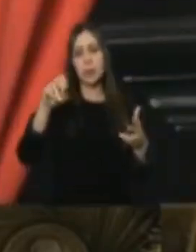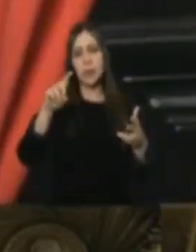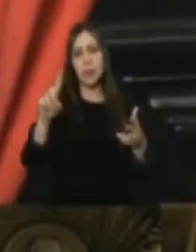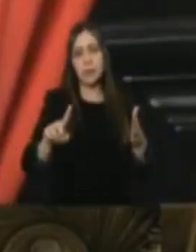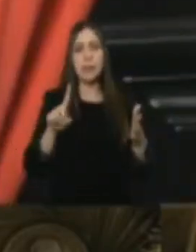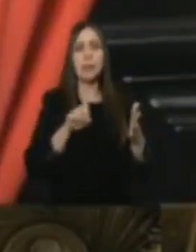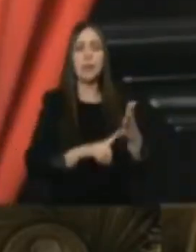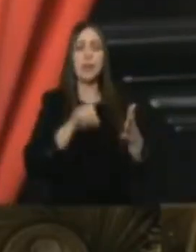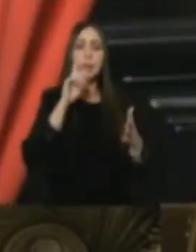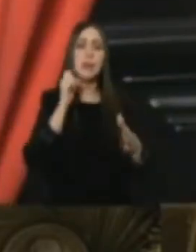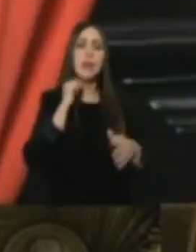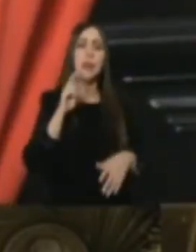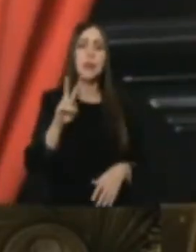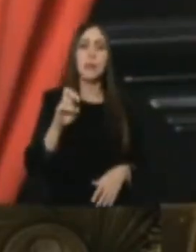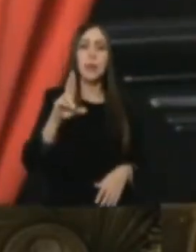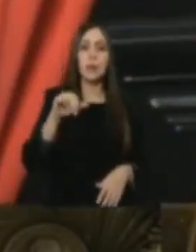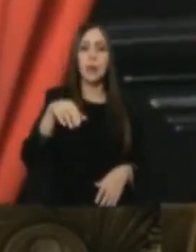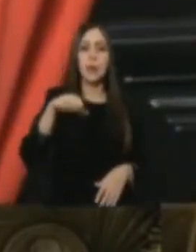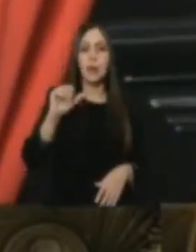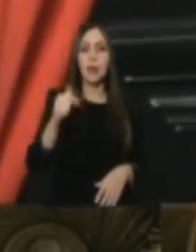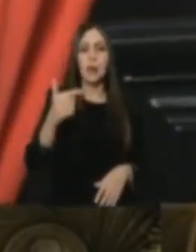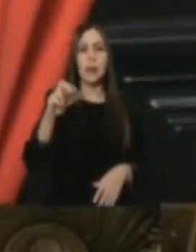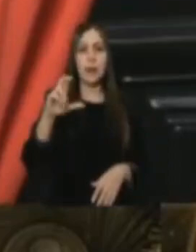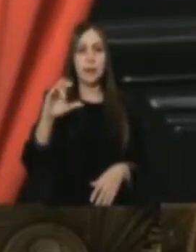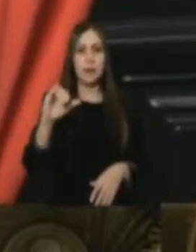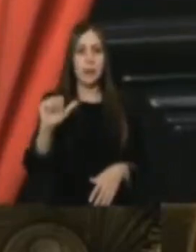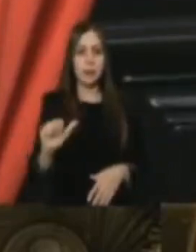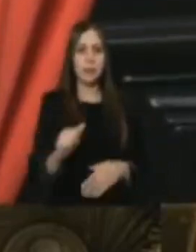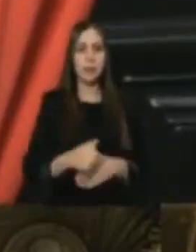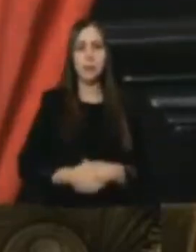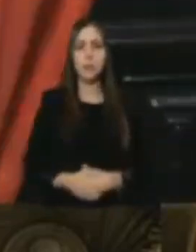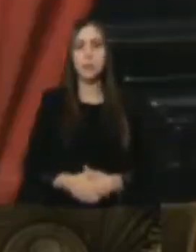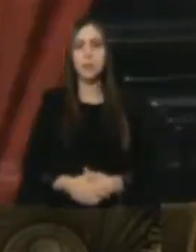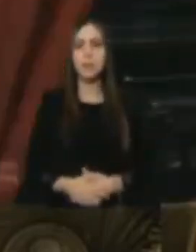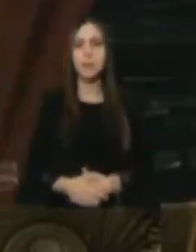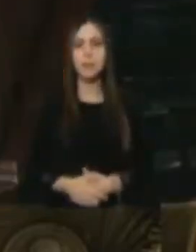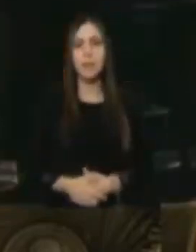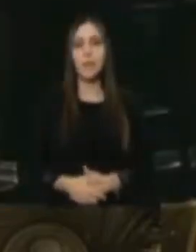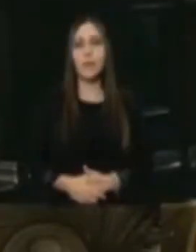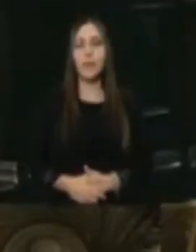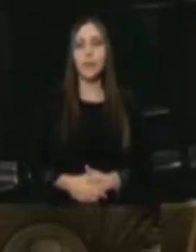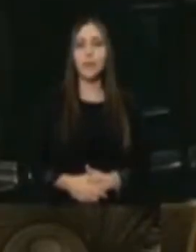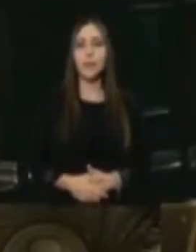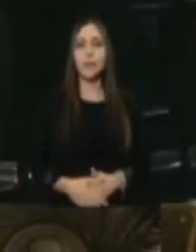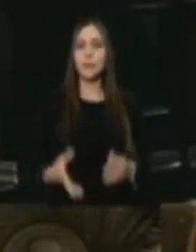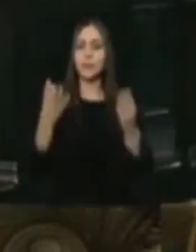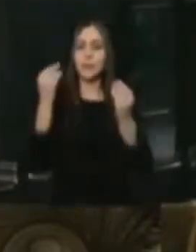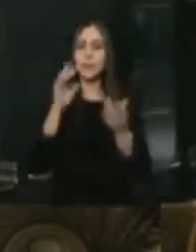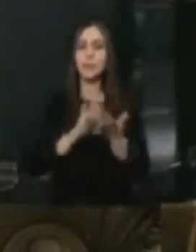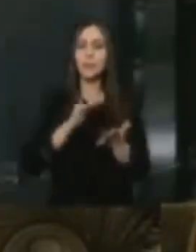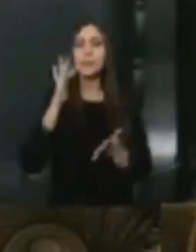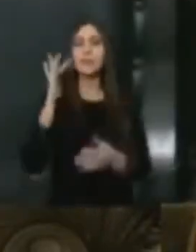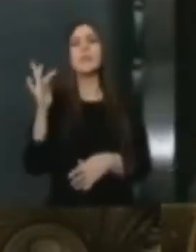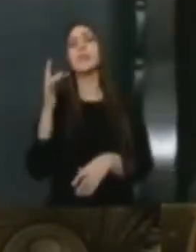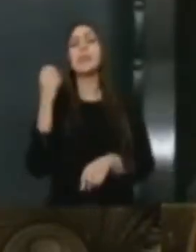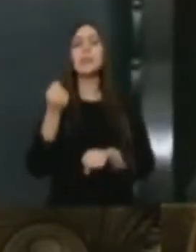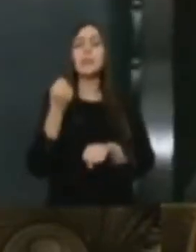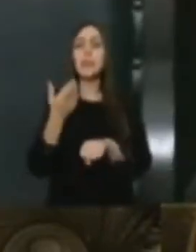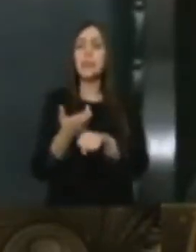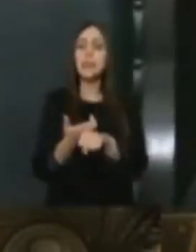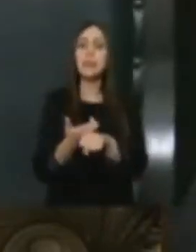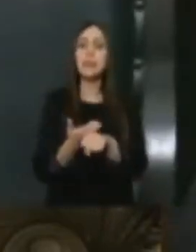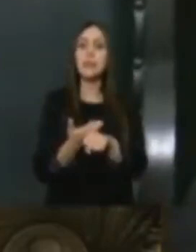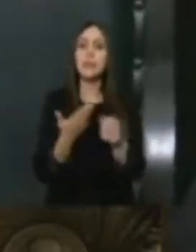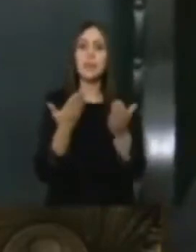Ortiz y la senadora Verónica Martínez García. Muchas gracias, secretaria. Se solicita a